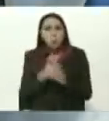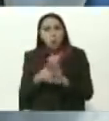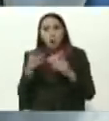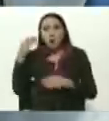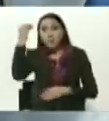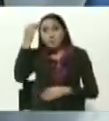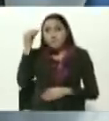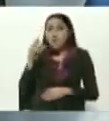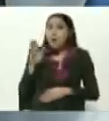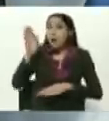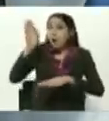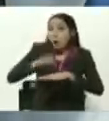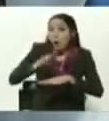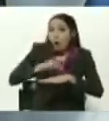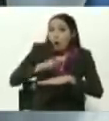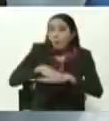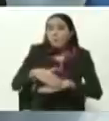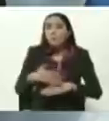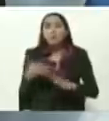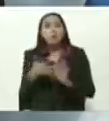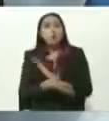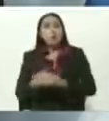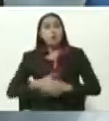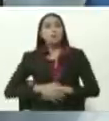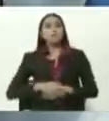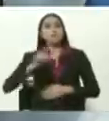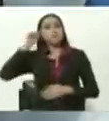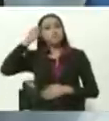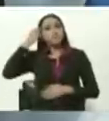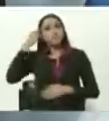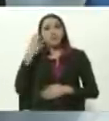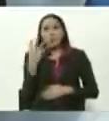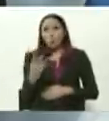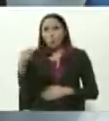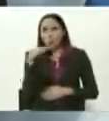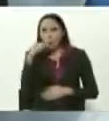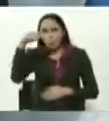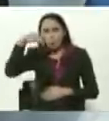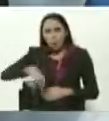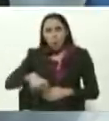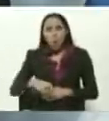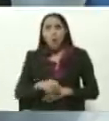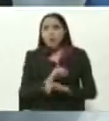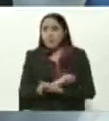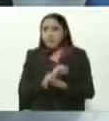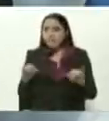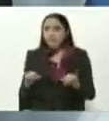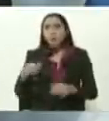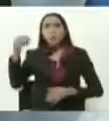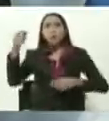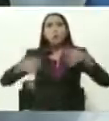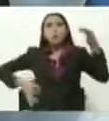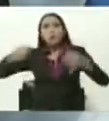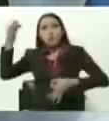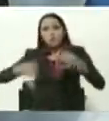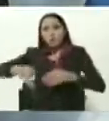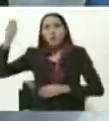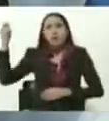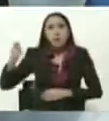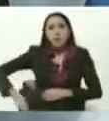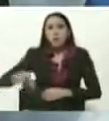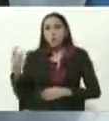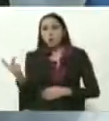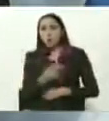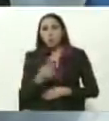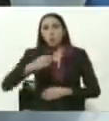pública, quiero recordar que este 4 de octubre finalizó el juicio a los dos funcionarios de la Policía